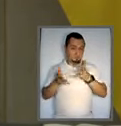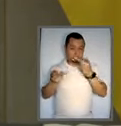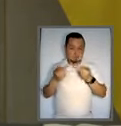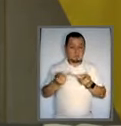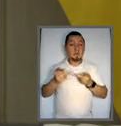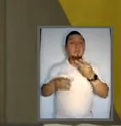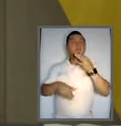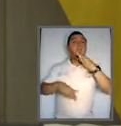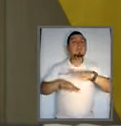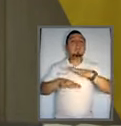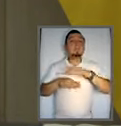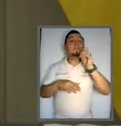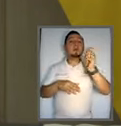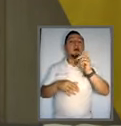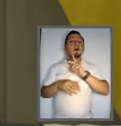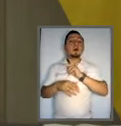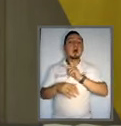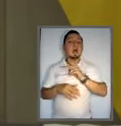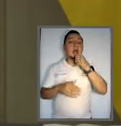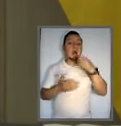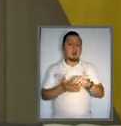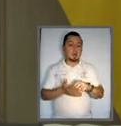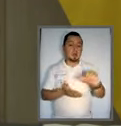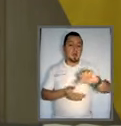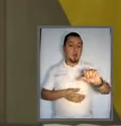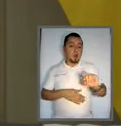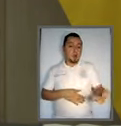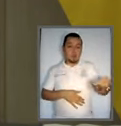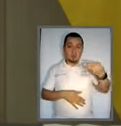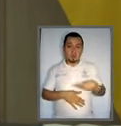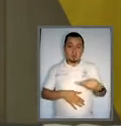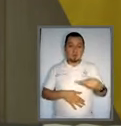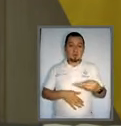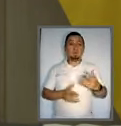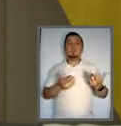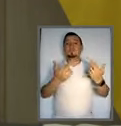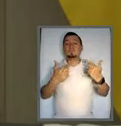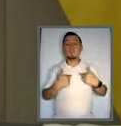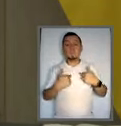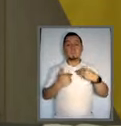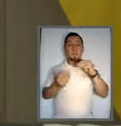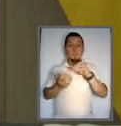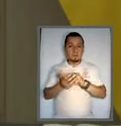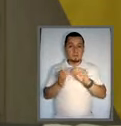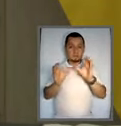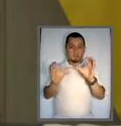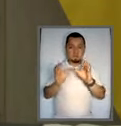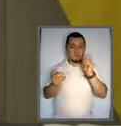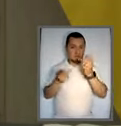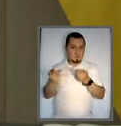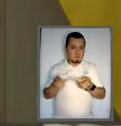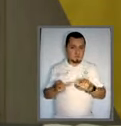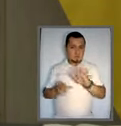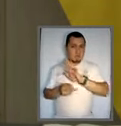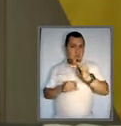no tengo más información que decirles que me llegó una carta el día de hoy diciéndome que iban a donar pruebas rápidas certificadas o acreditadas por